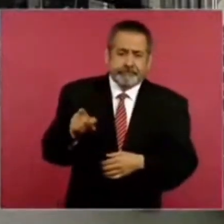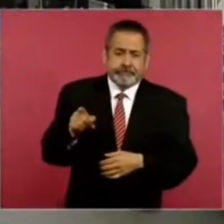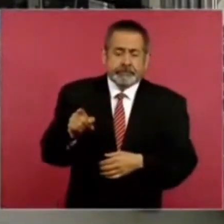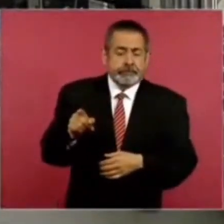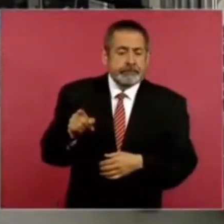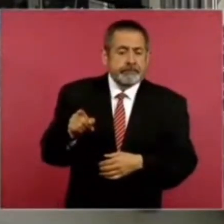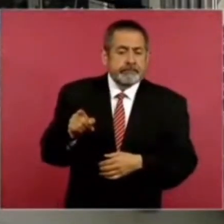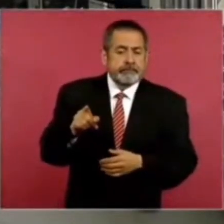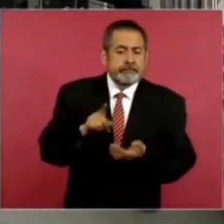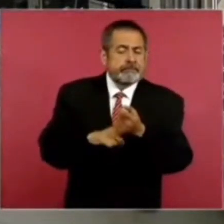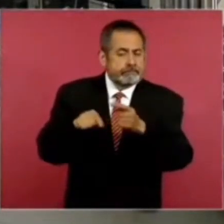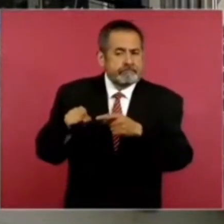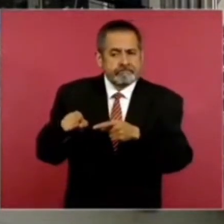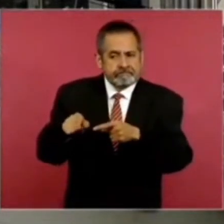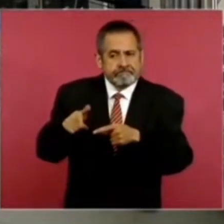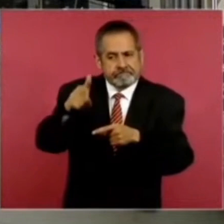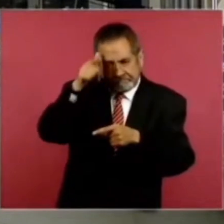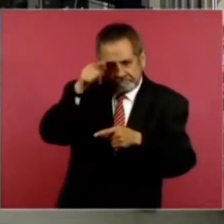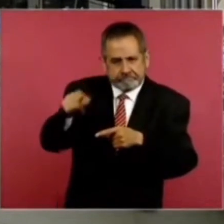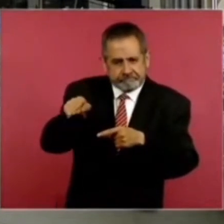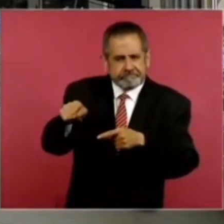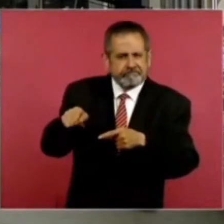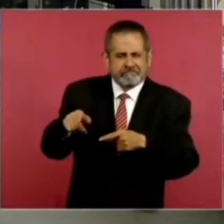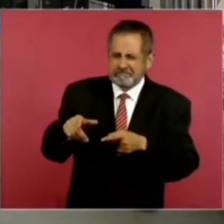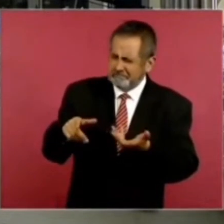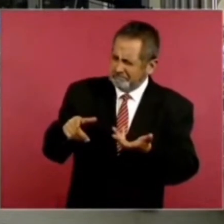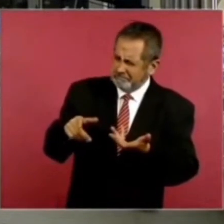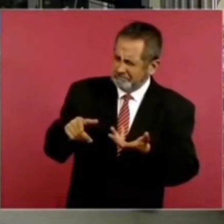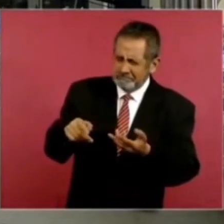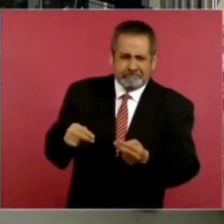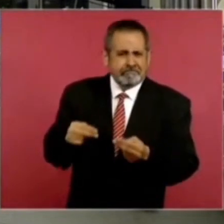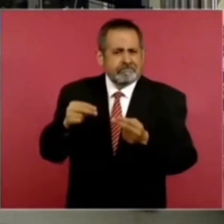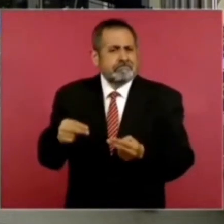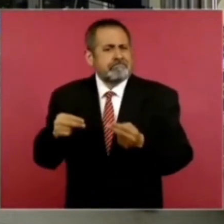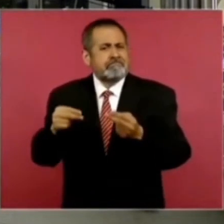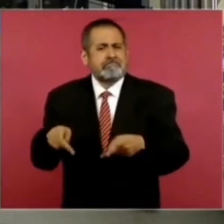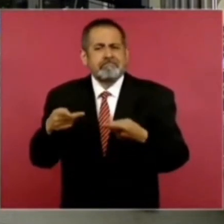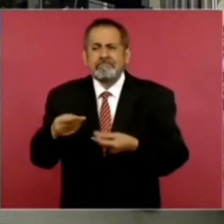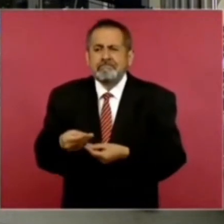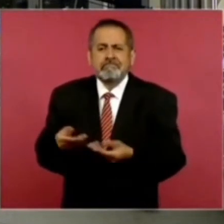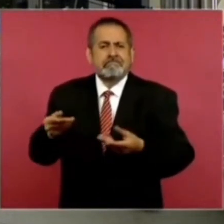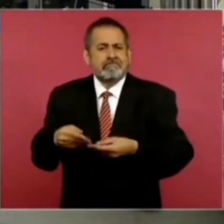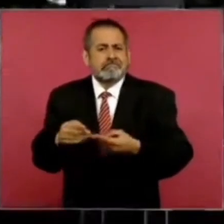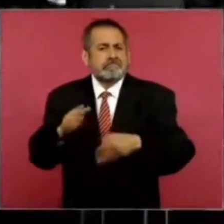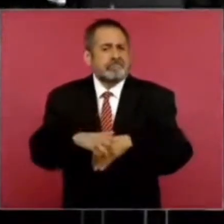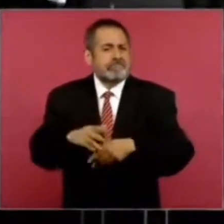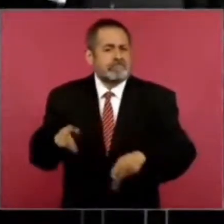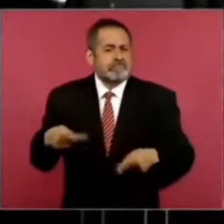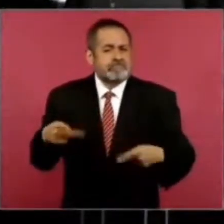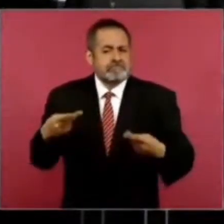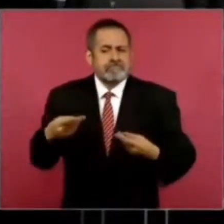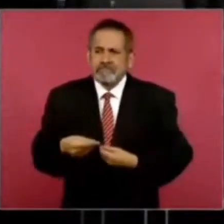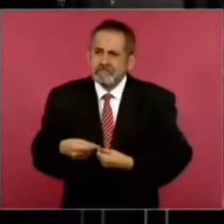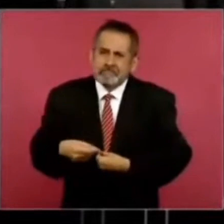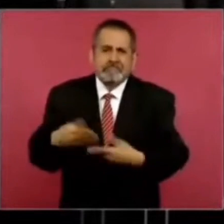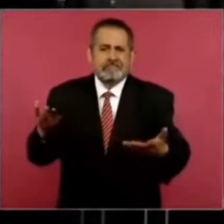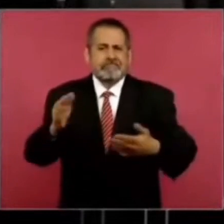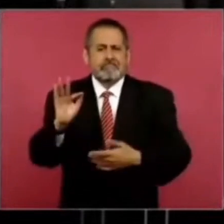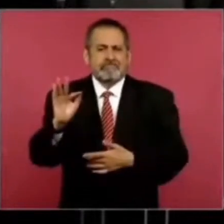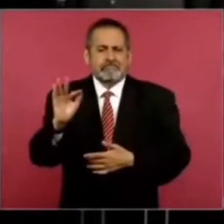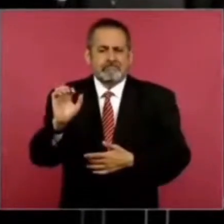creciendo, sí, la distribución o comercialización de lo que es el fentanilo. Quisiera preguntarle ya, por último, sobre este